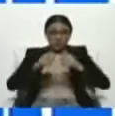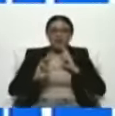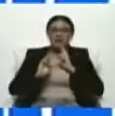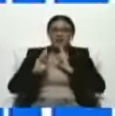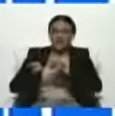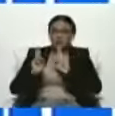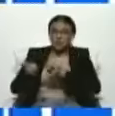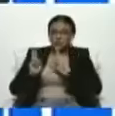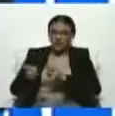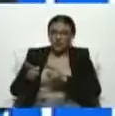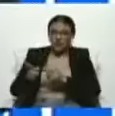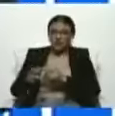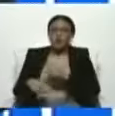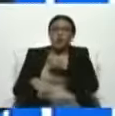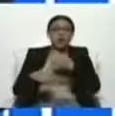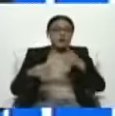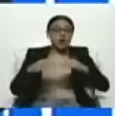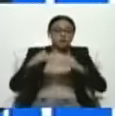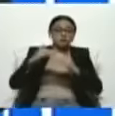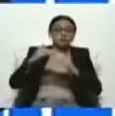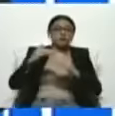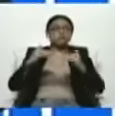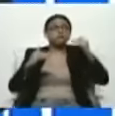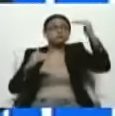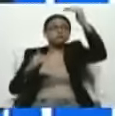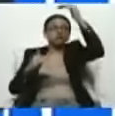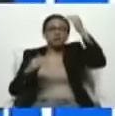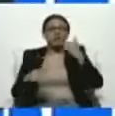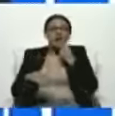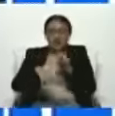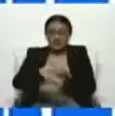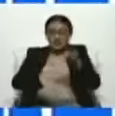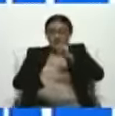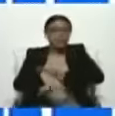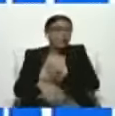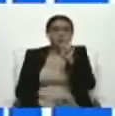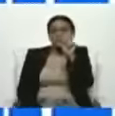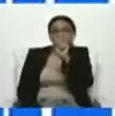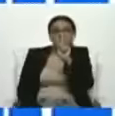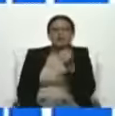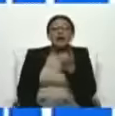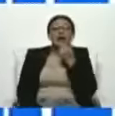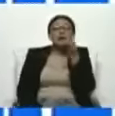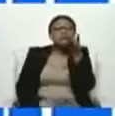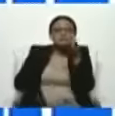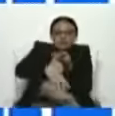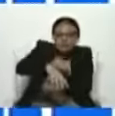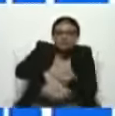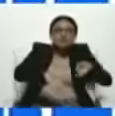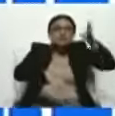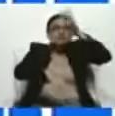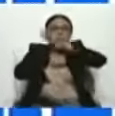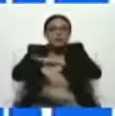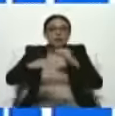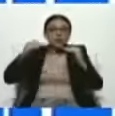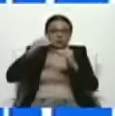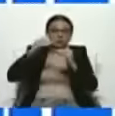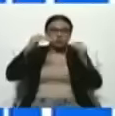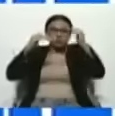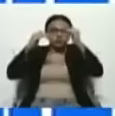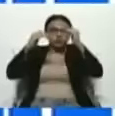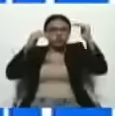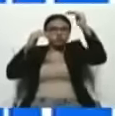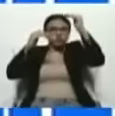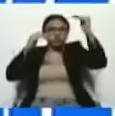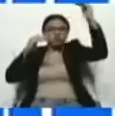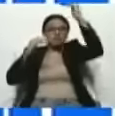no es que duplica, es que casi triplica a la que llegó